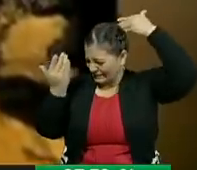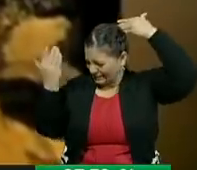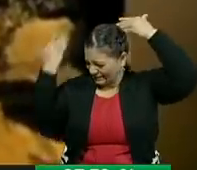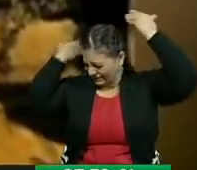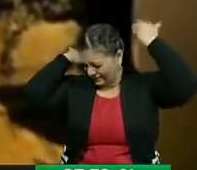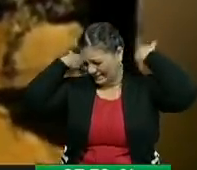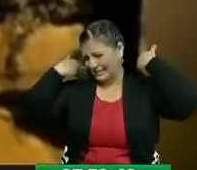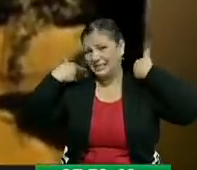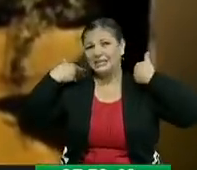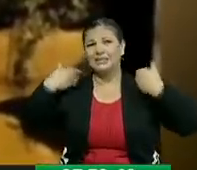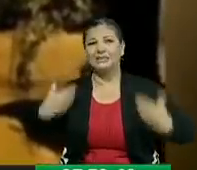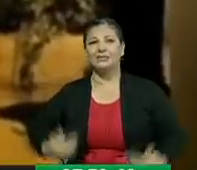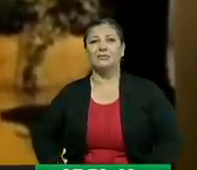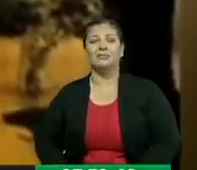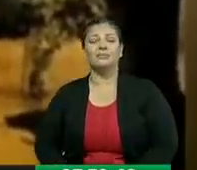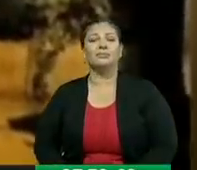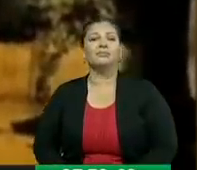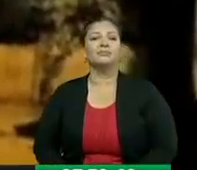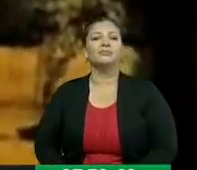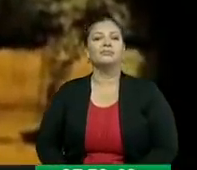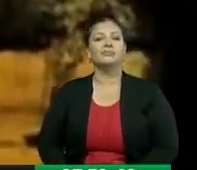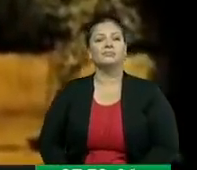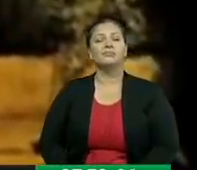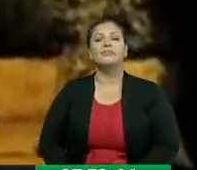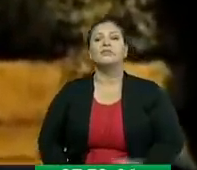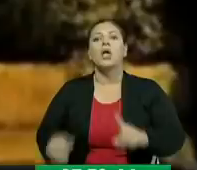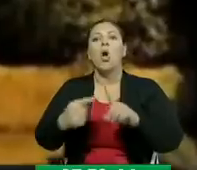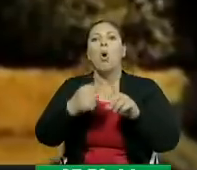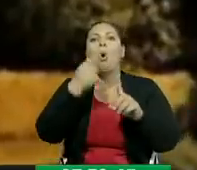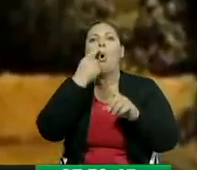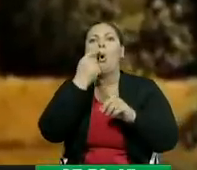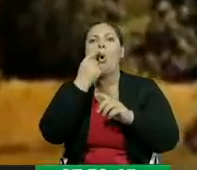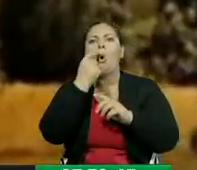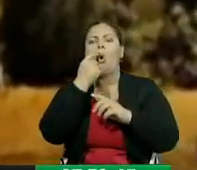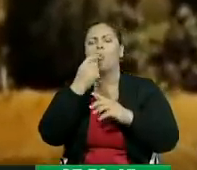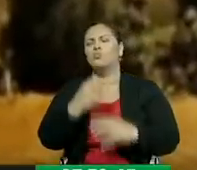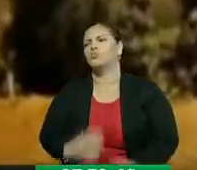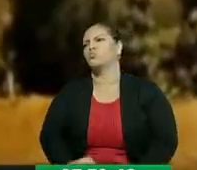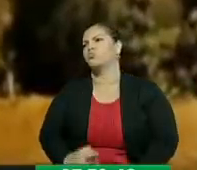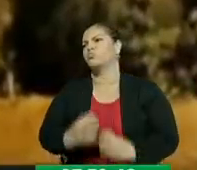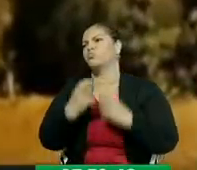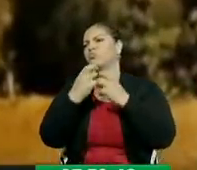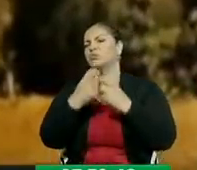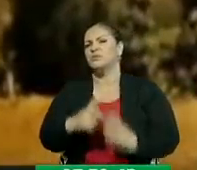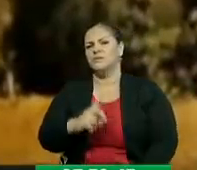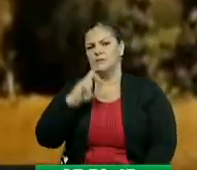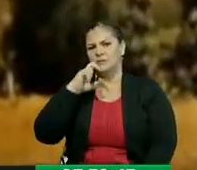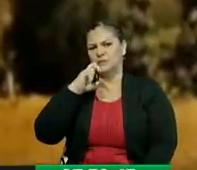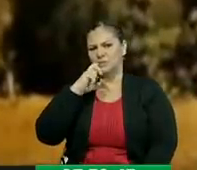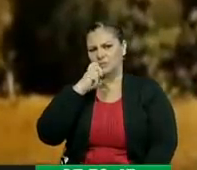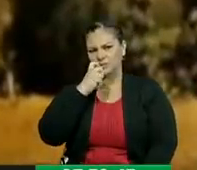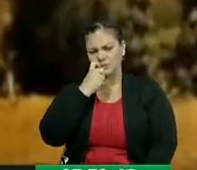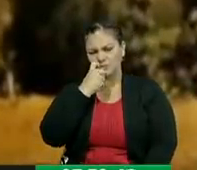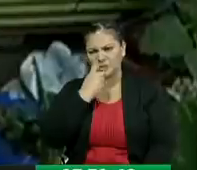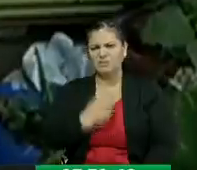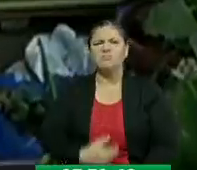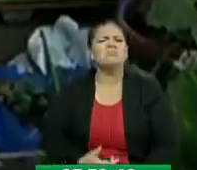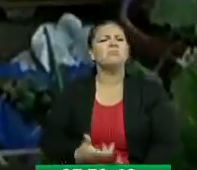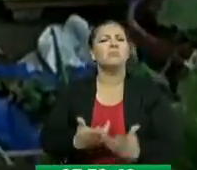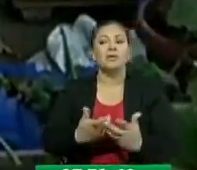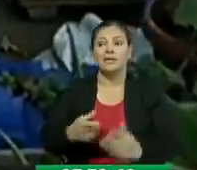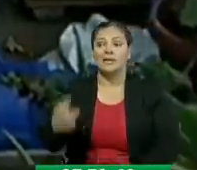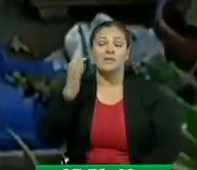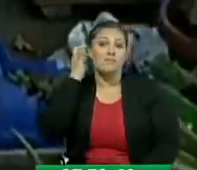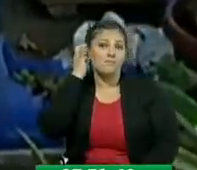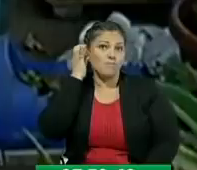que él le ha cortado por celos, aquí en la parte de la cabeza, porque dice que había estado paseando por el parque con el ex marido. No había